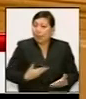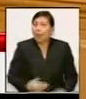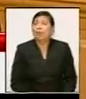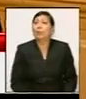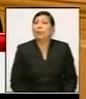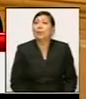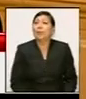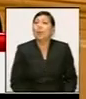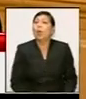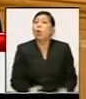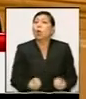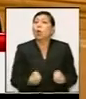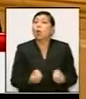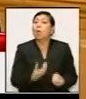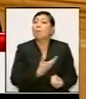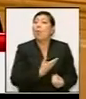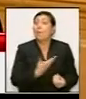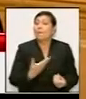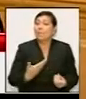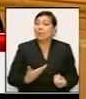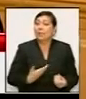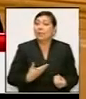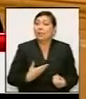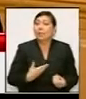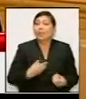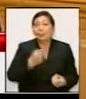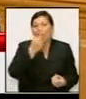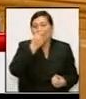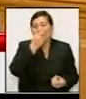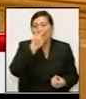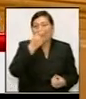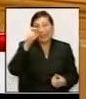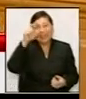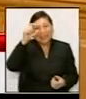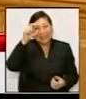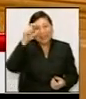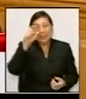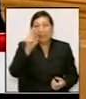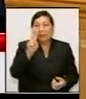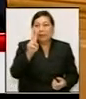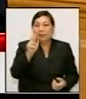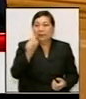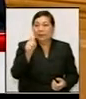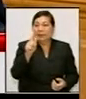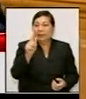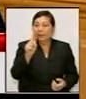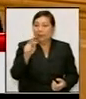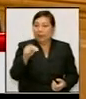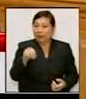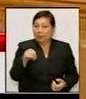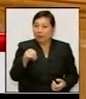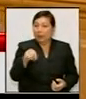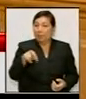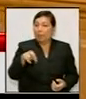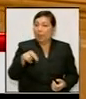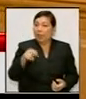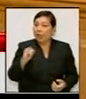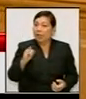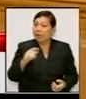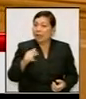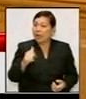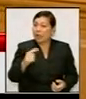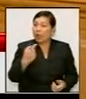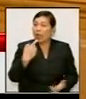Belaúnde como del presidente Valentín Paniagua. Hoy en día, la bancada de Acción Popular quiere